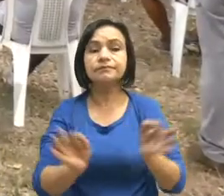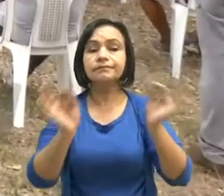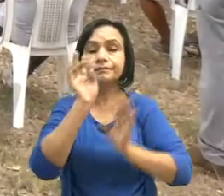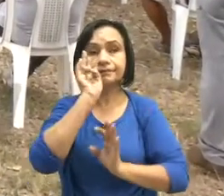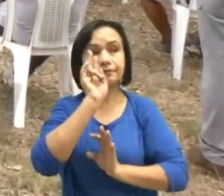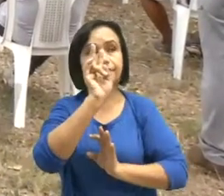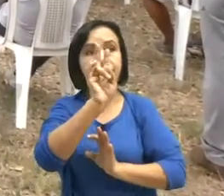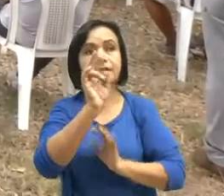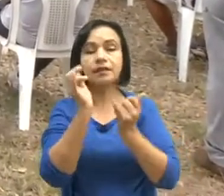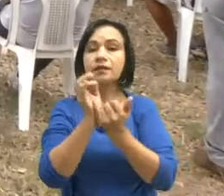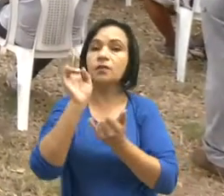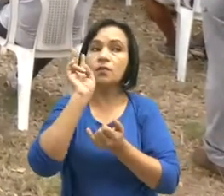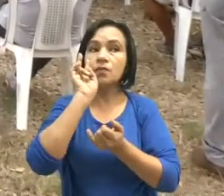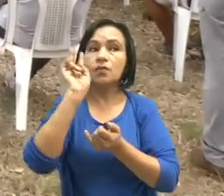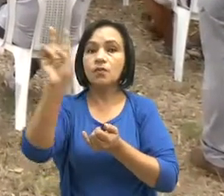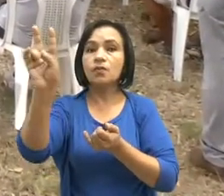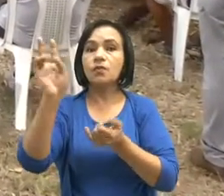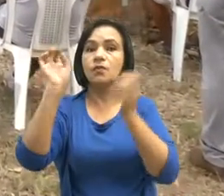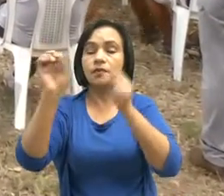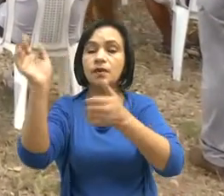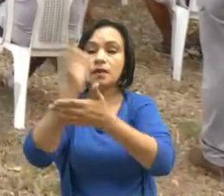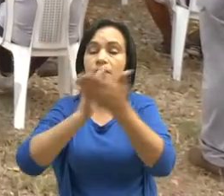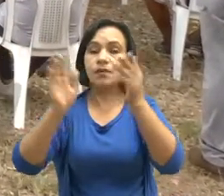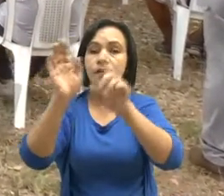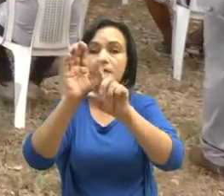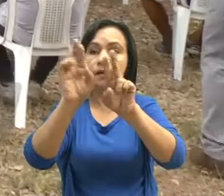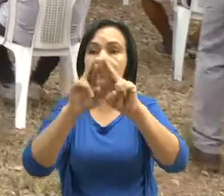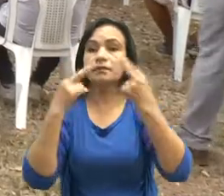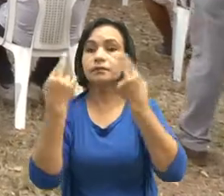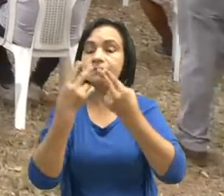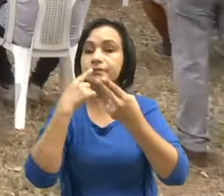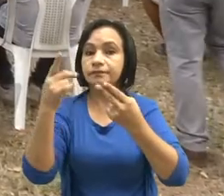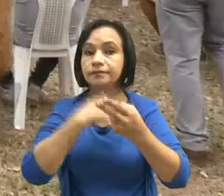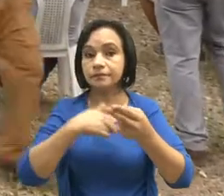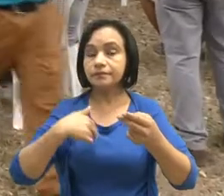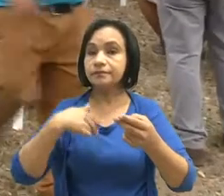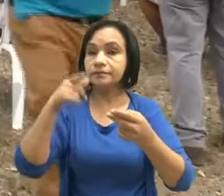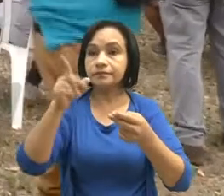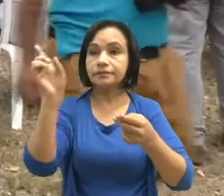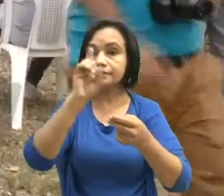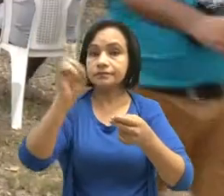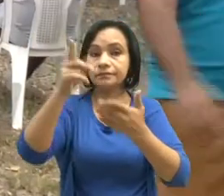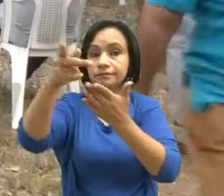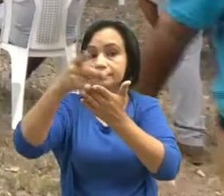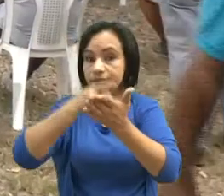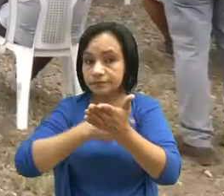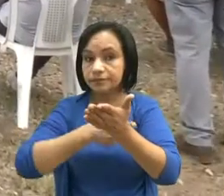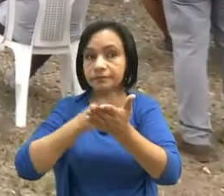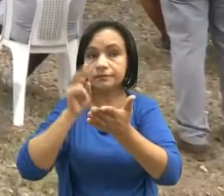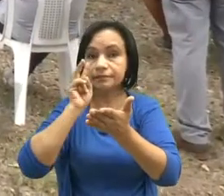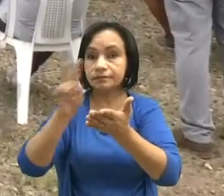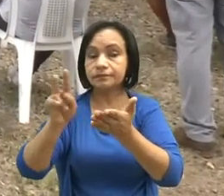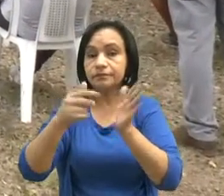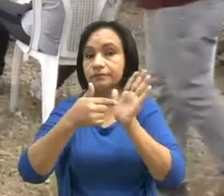ver algunas de las asambleas que realizamos. Tenemos organizado donde se ejecuta un proyecto. Voy a poner